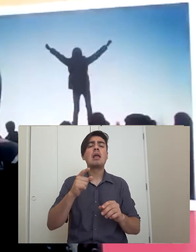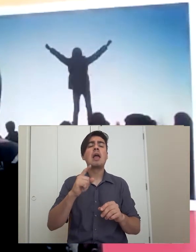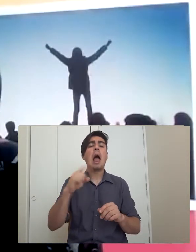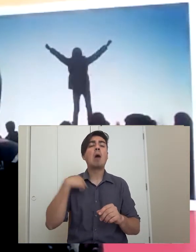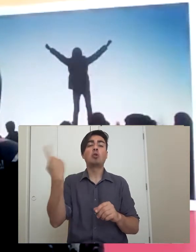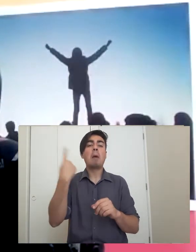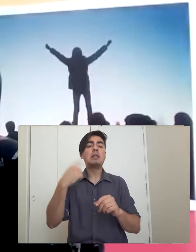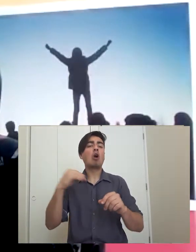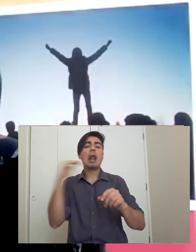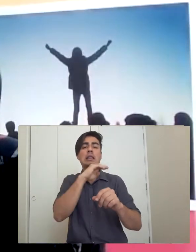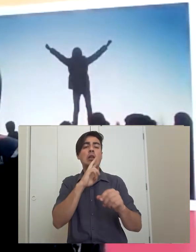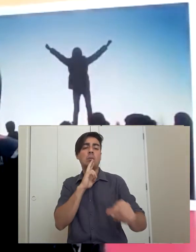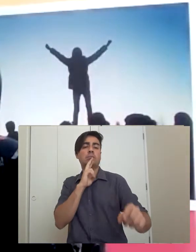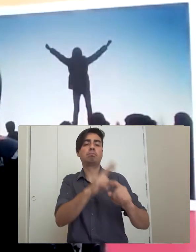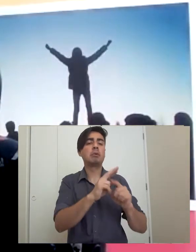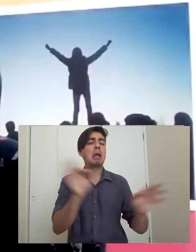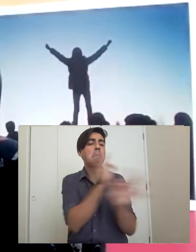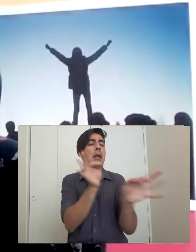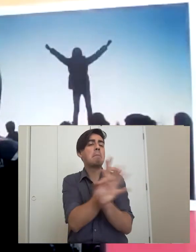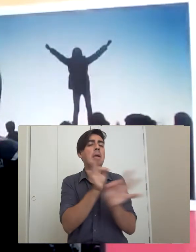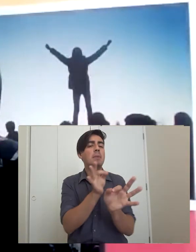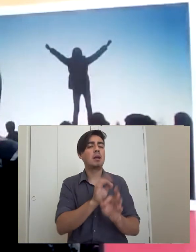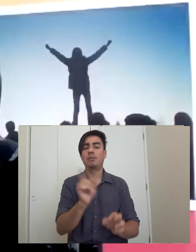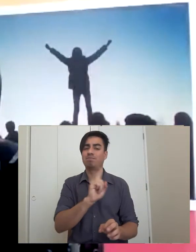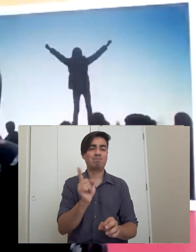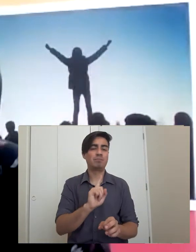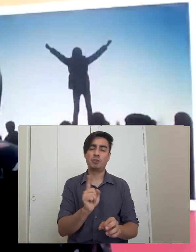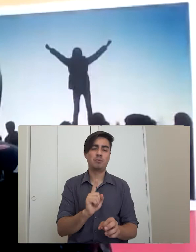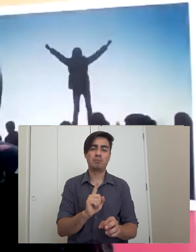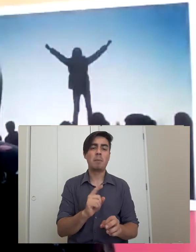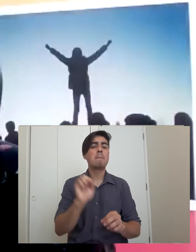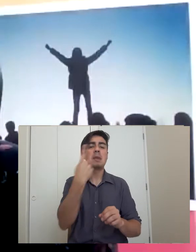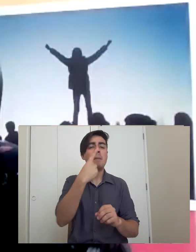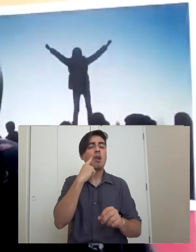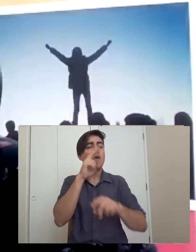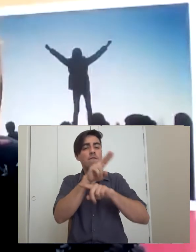automáticamente saltar a las explicaciones.